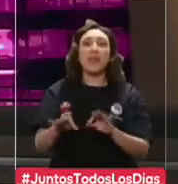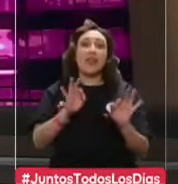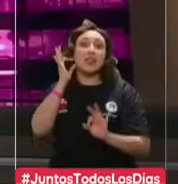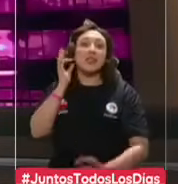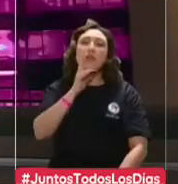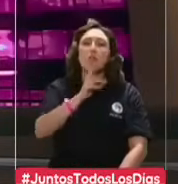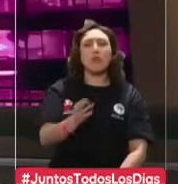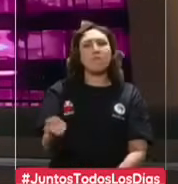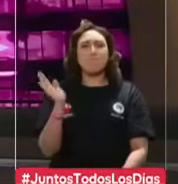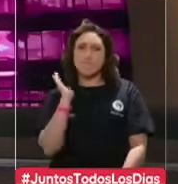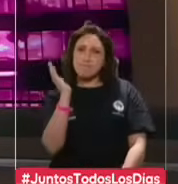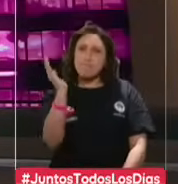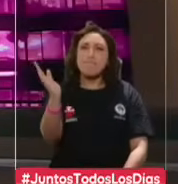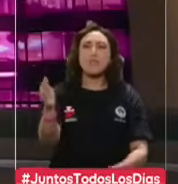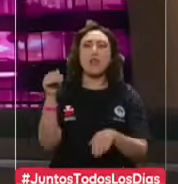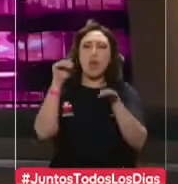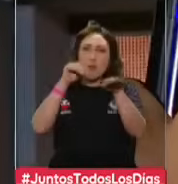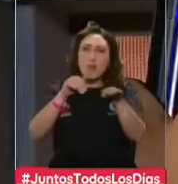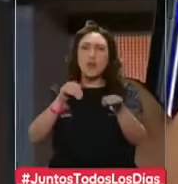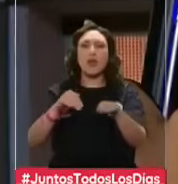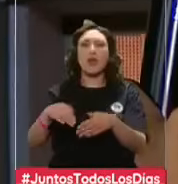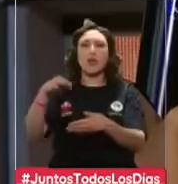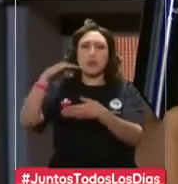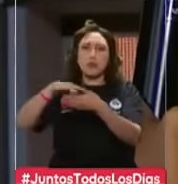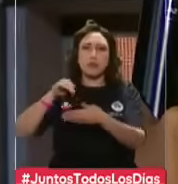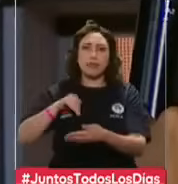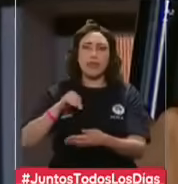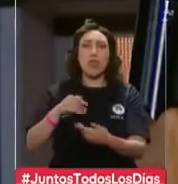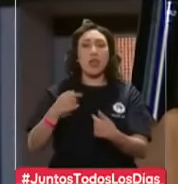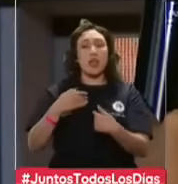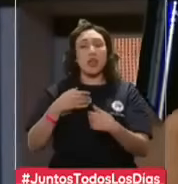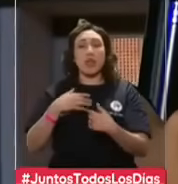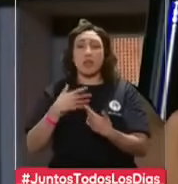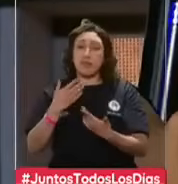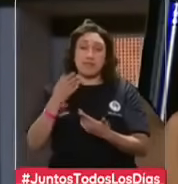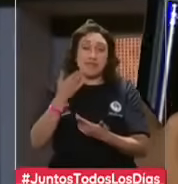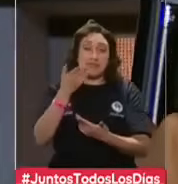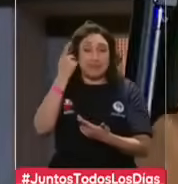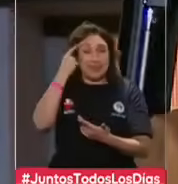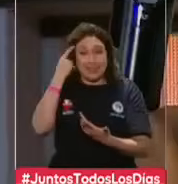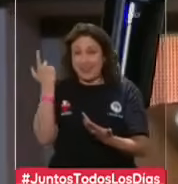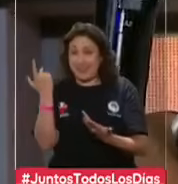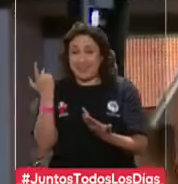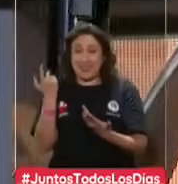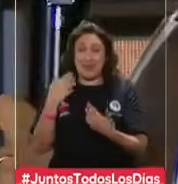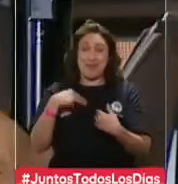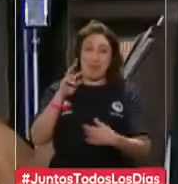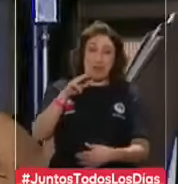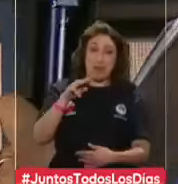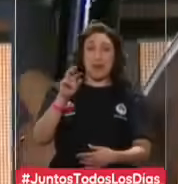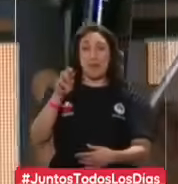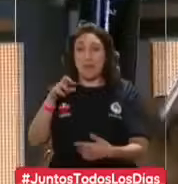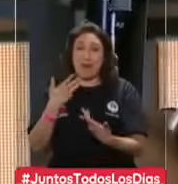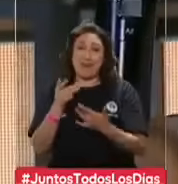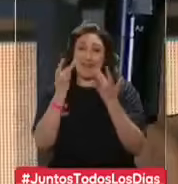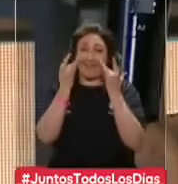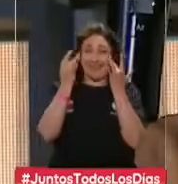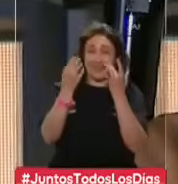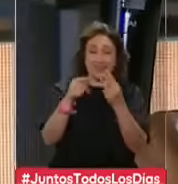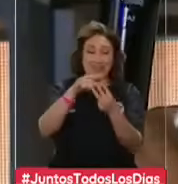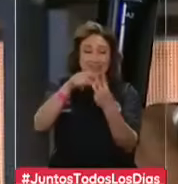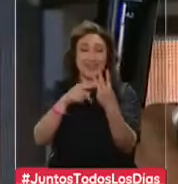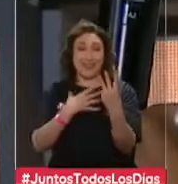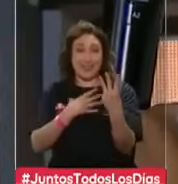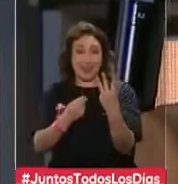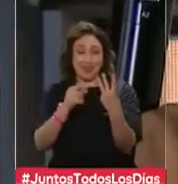Mira, la Teletón, a nosotros como familia, porque mi papá feliz, imagínate, de 3-2 en la Teletón feliz. Pero nada, o